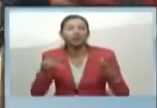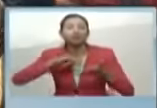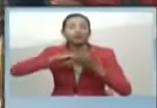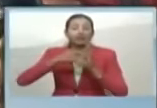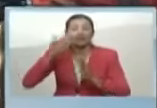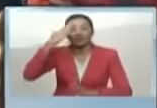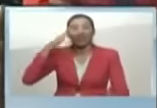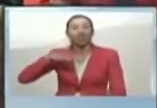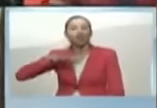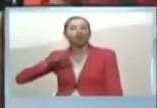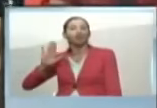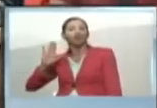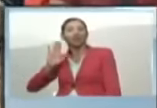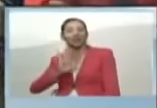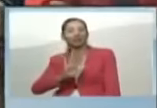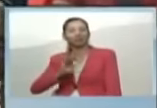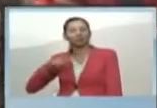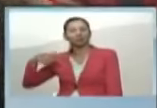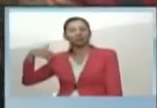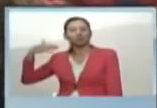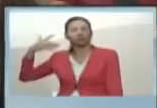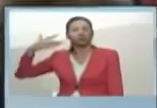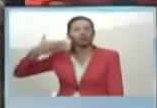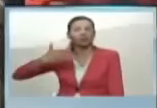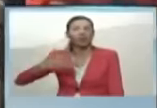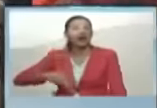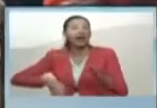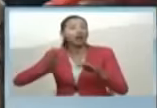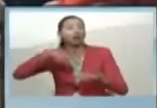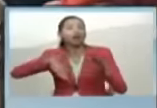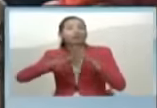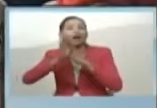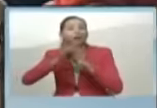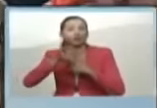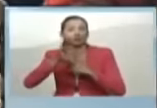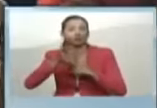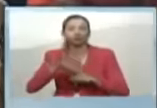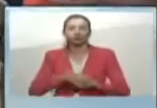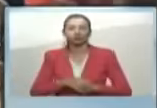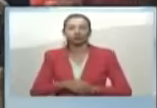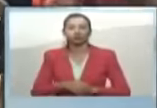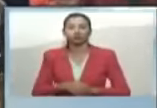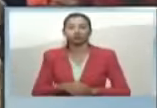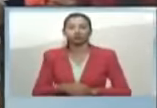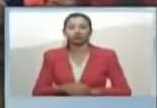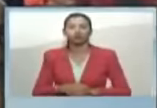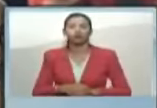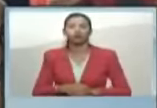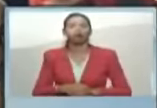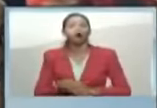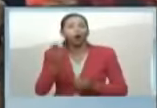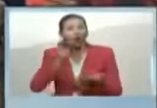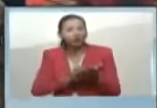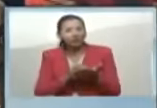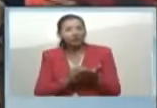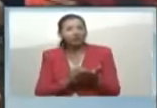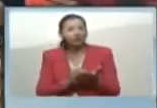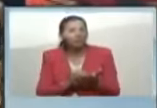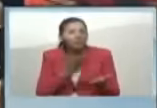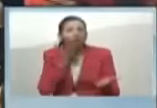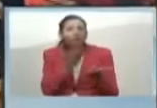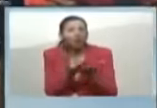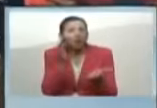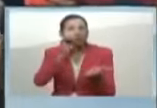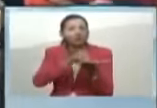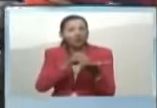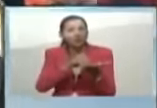qué debemos hacer. El qué hacer leninista tenemos que replanteárnoslo hoy, pero sabiendo de